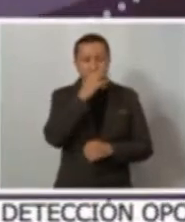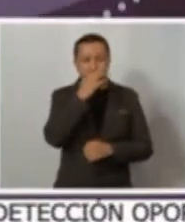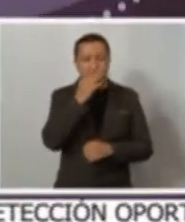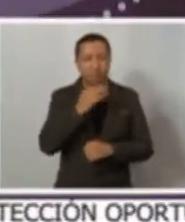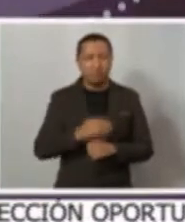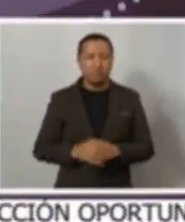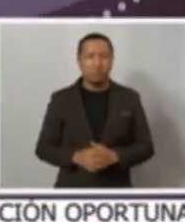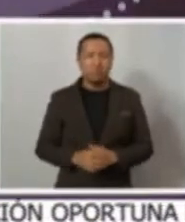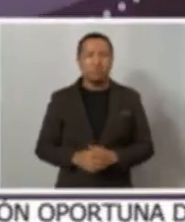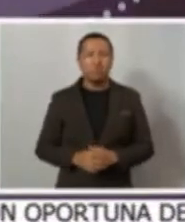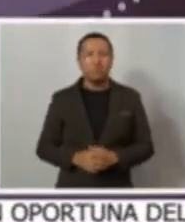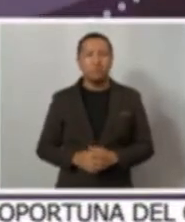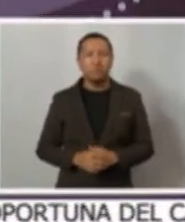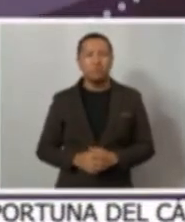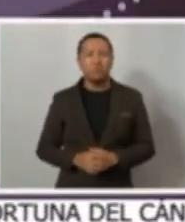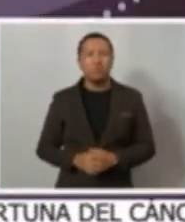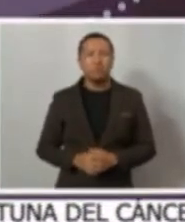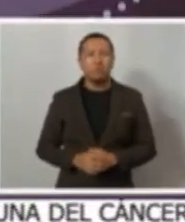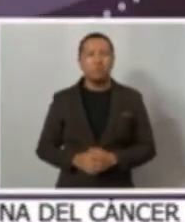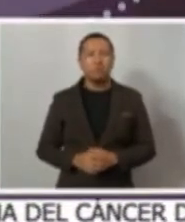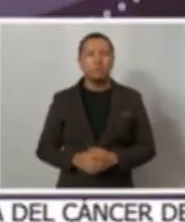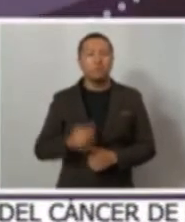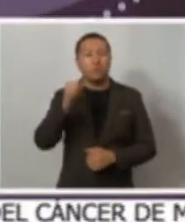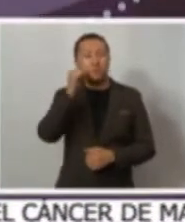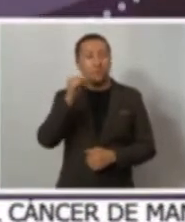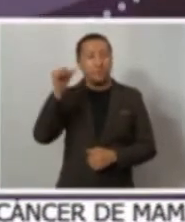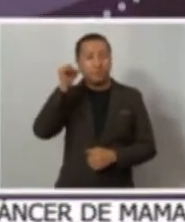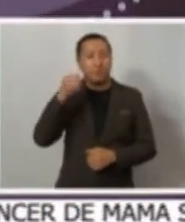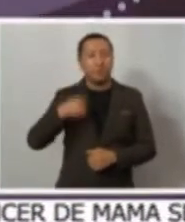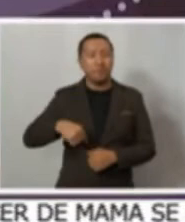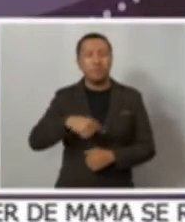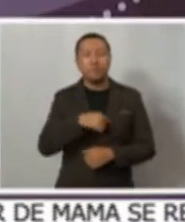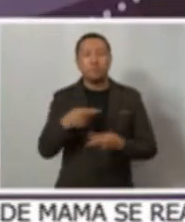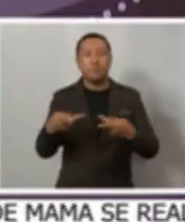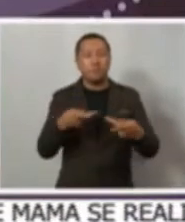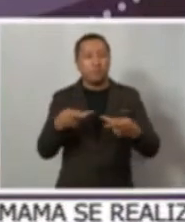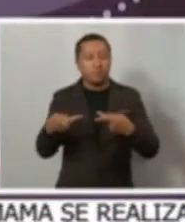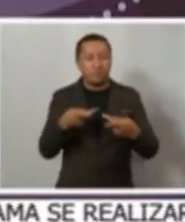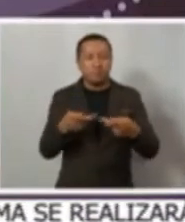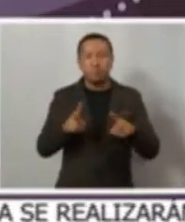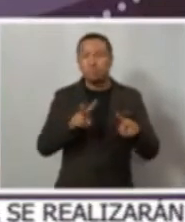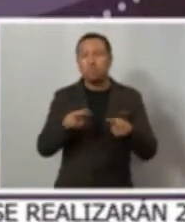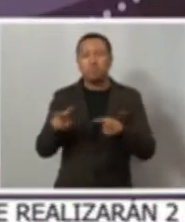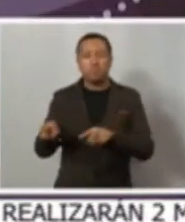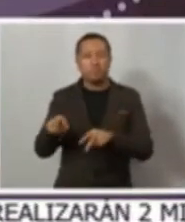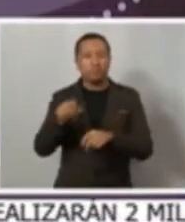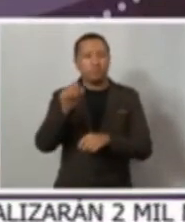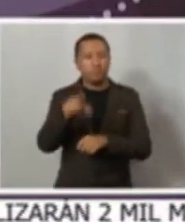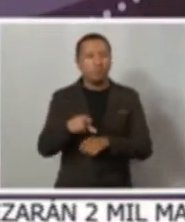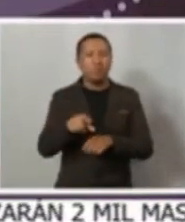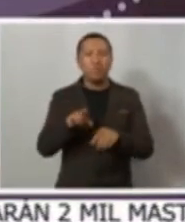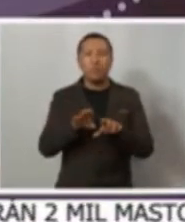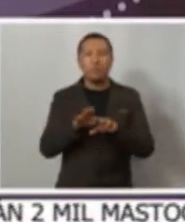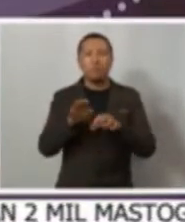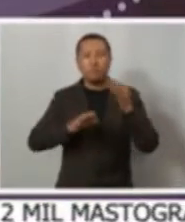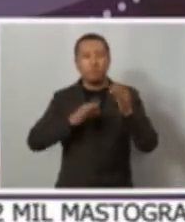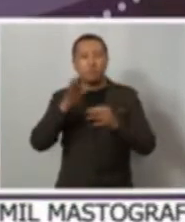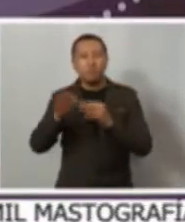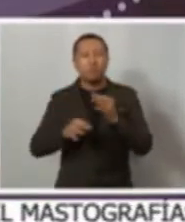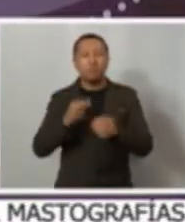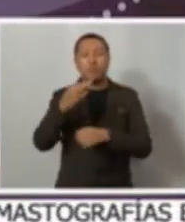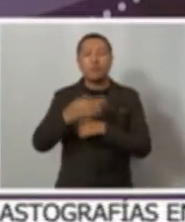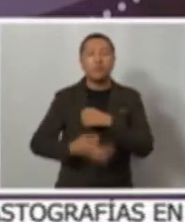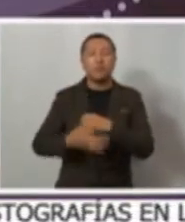que ocurrió ayer, mientras nos preparábamos, mientras estábamos pendiente de los reportes, pues el ejército